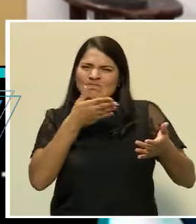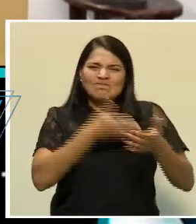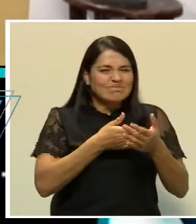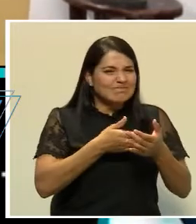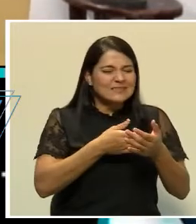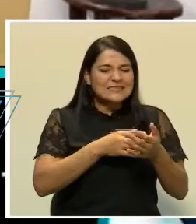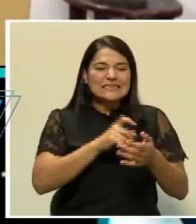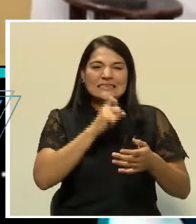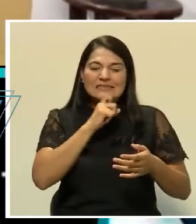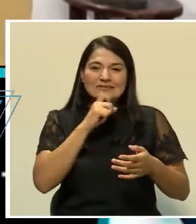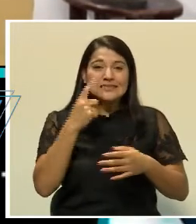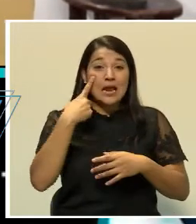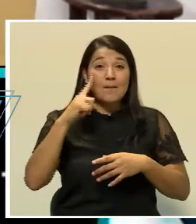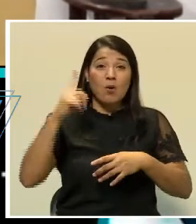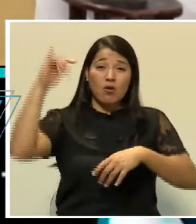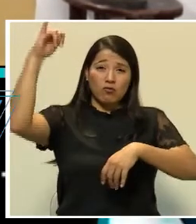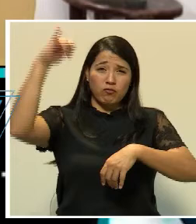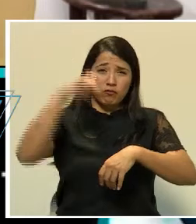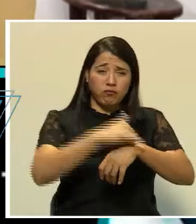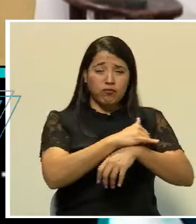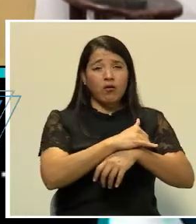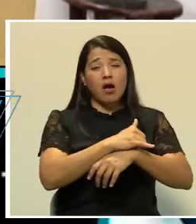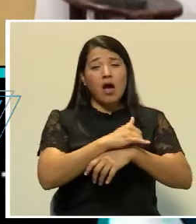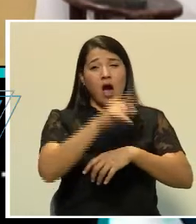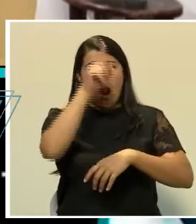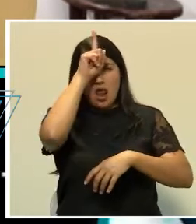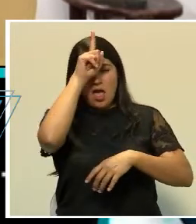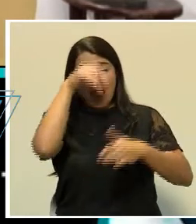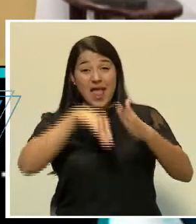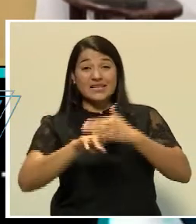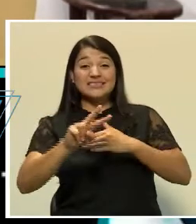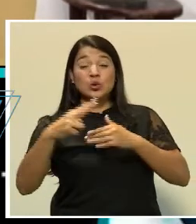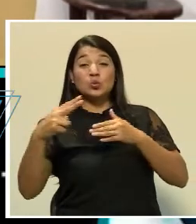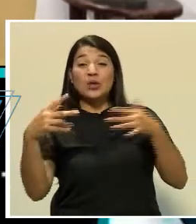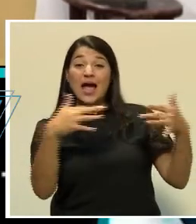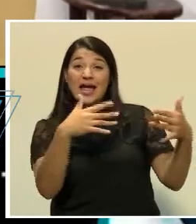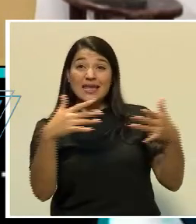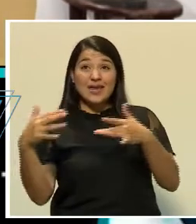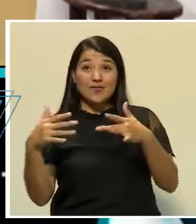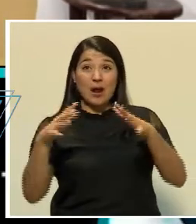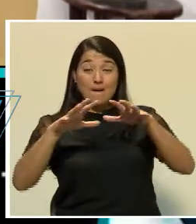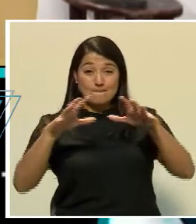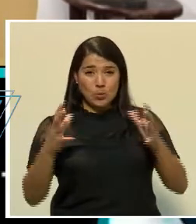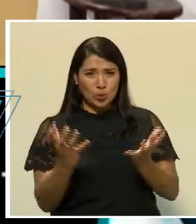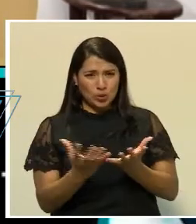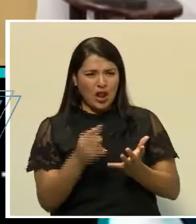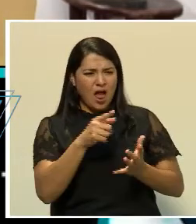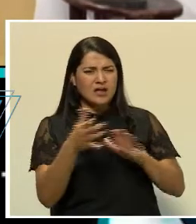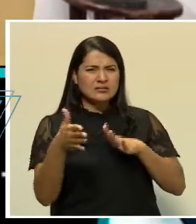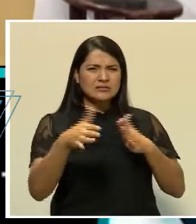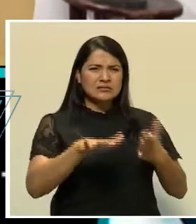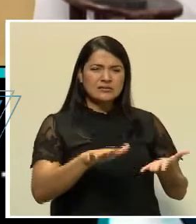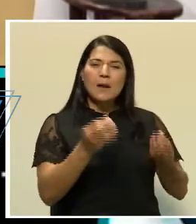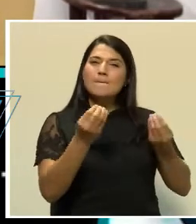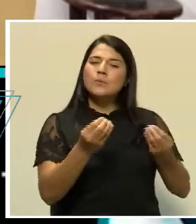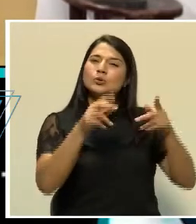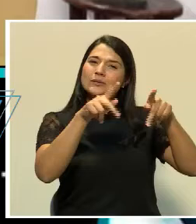por la aviación alemana durante la Segunda Guerra Mundial. Habían muerto muchísimas